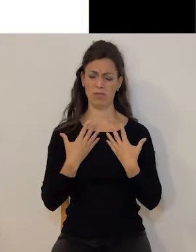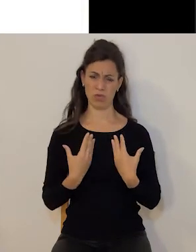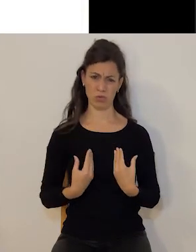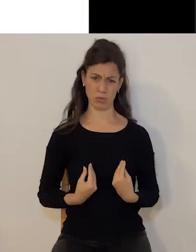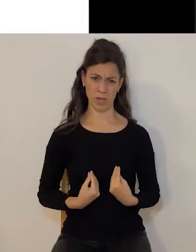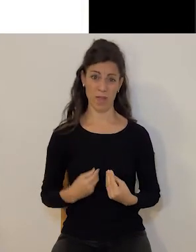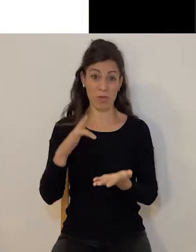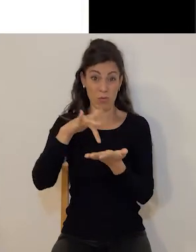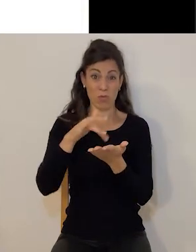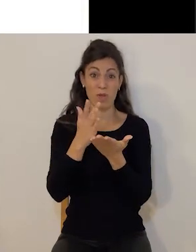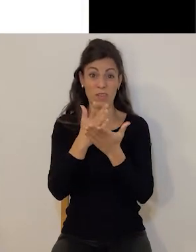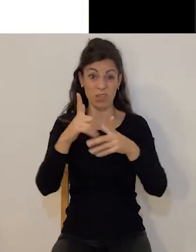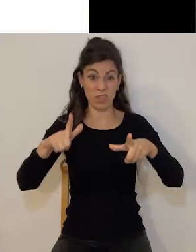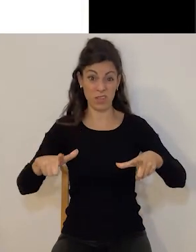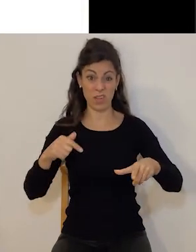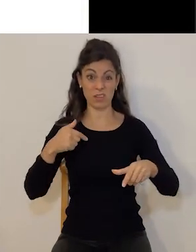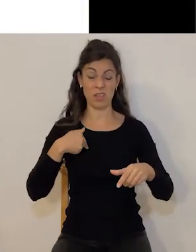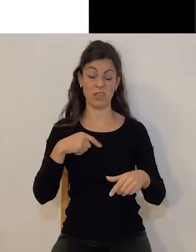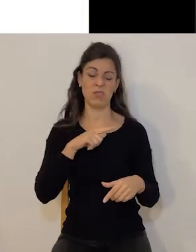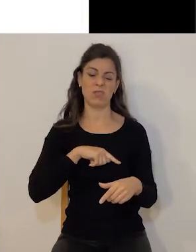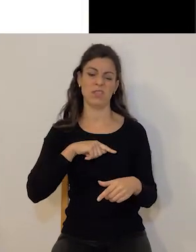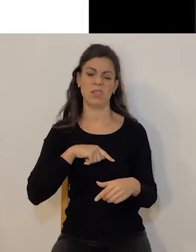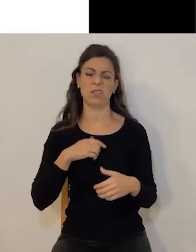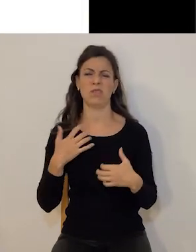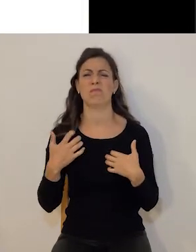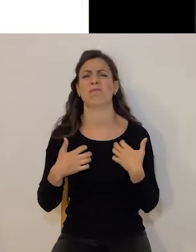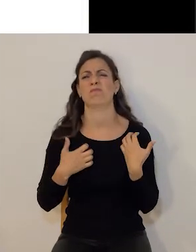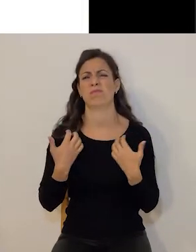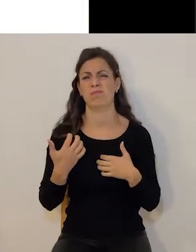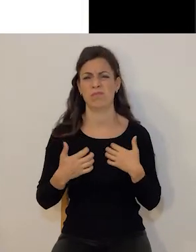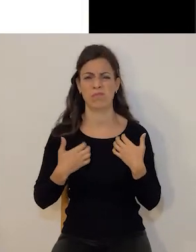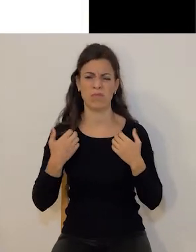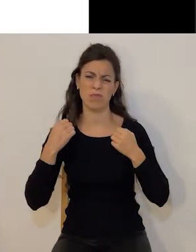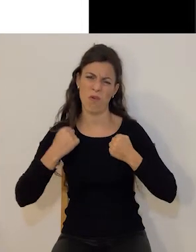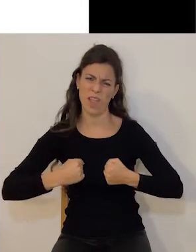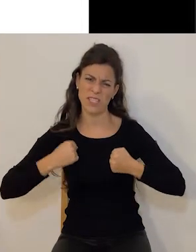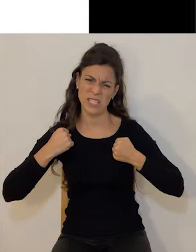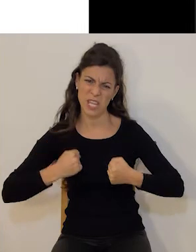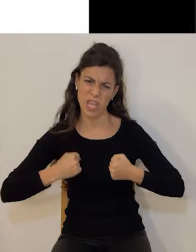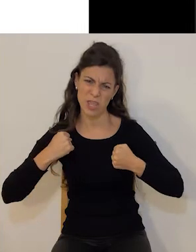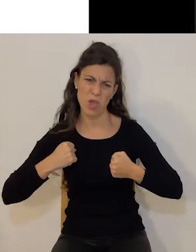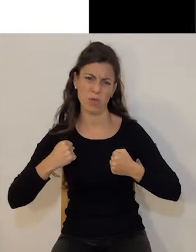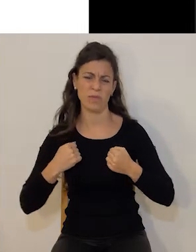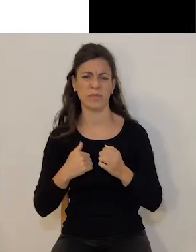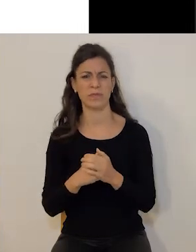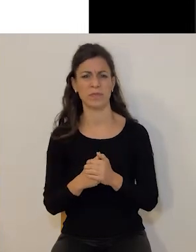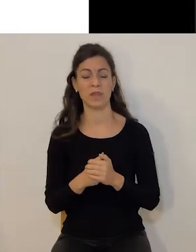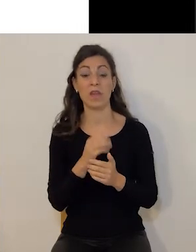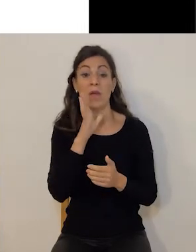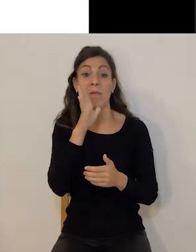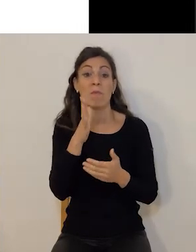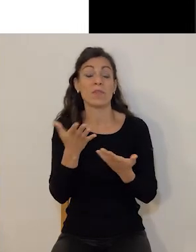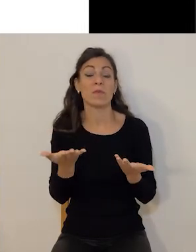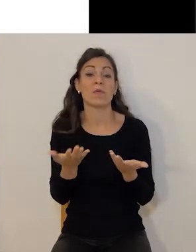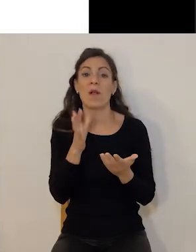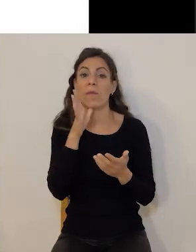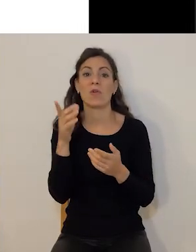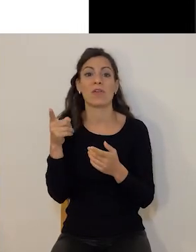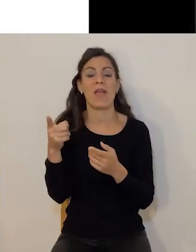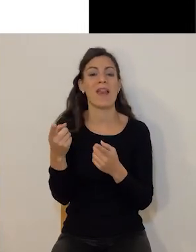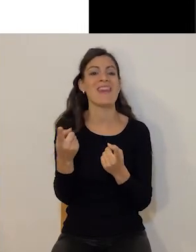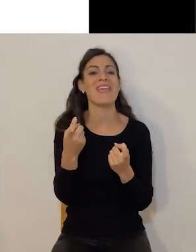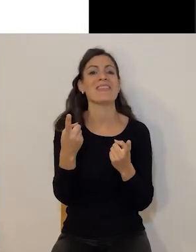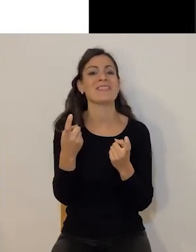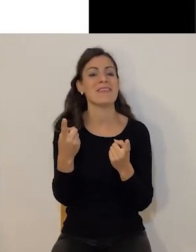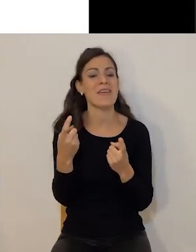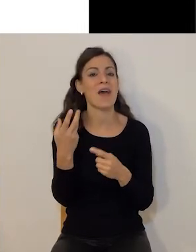estoy en clase a veces me siento fastidio, ¿vale? ¿Por qué siente fastidio? Pues porque tiene una necesidad, porque